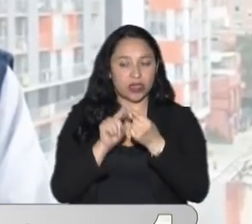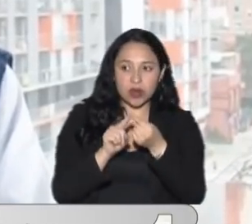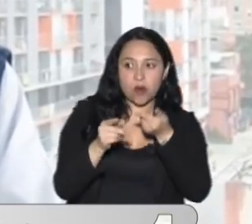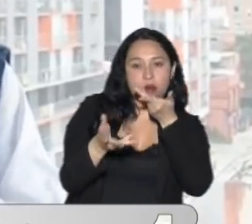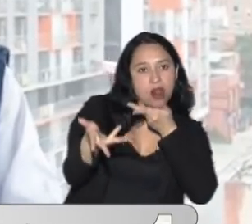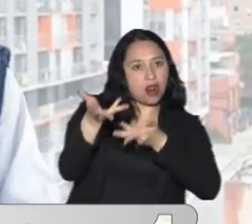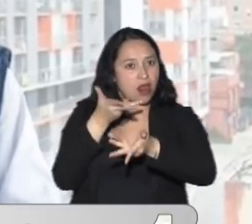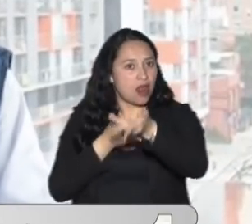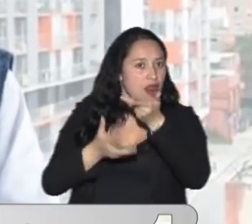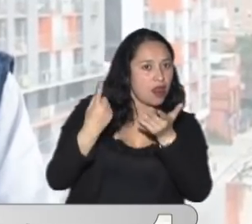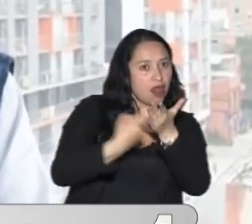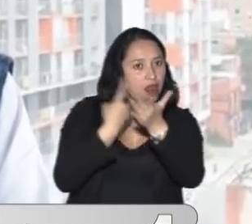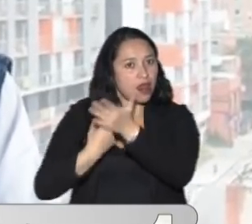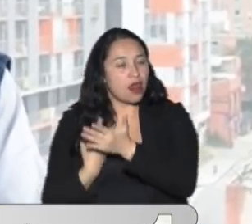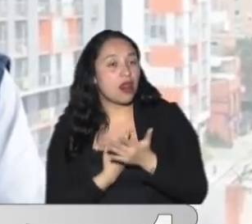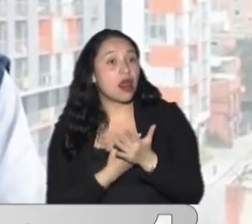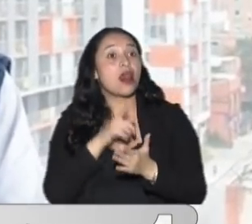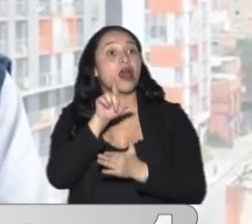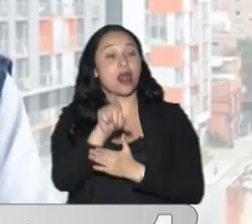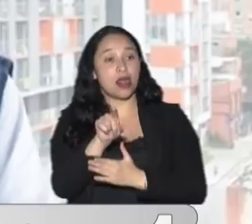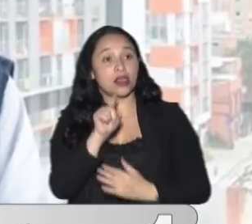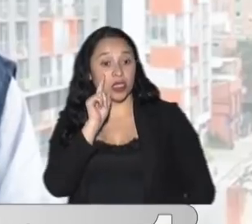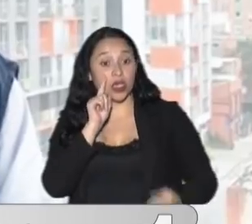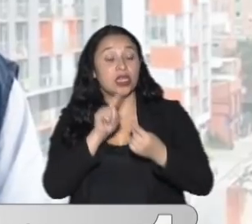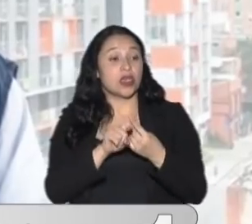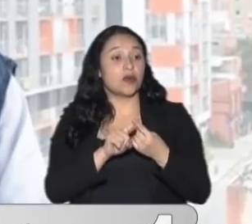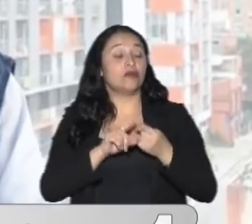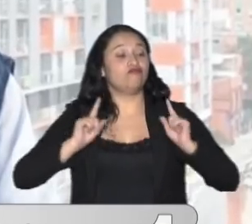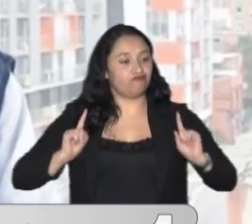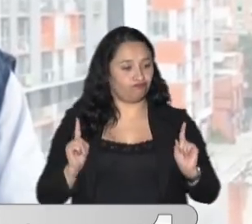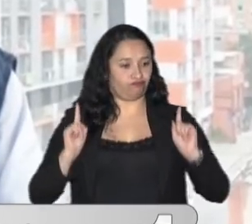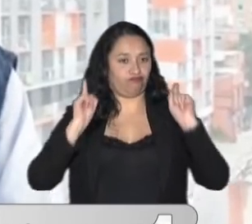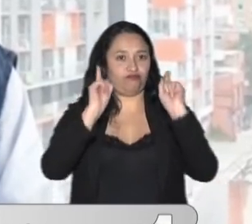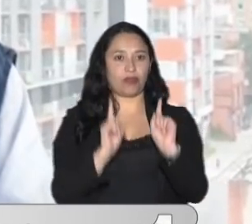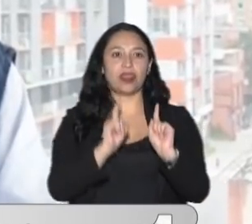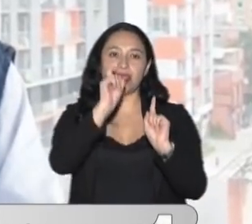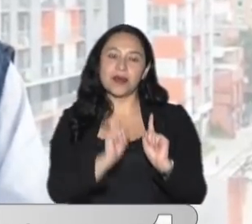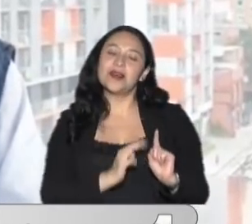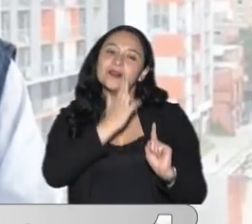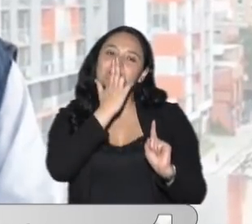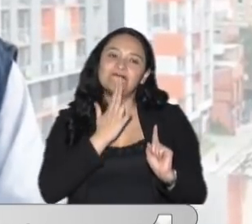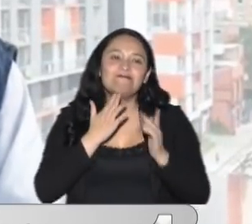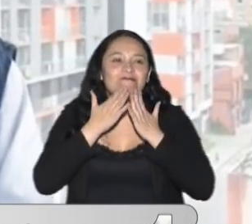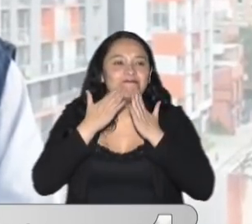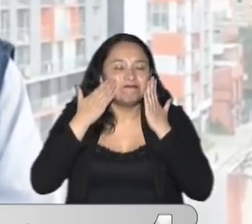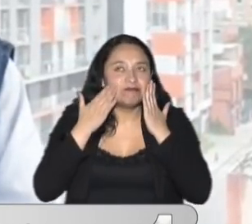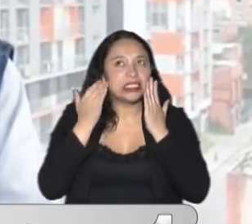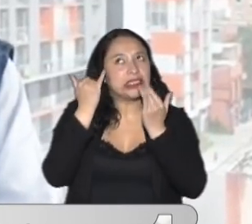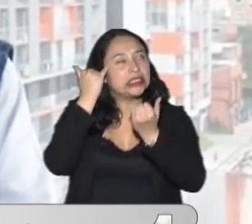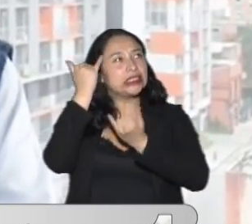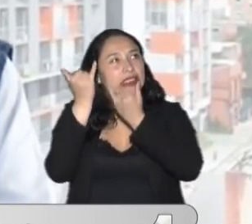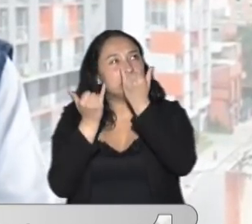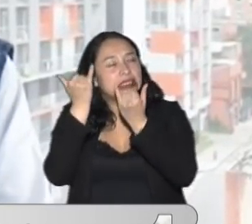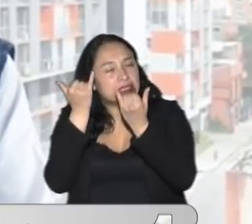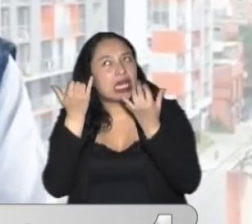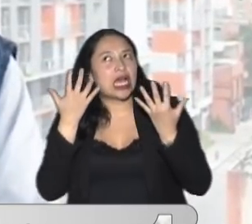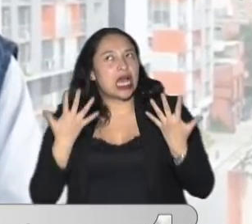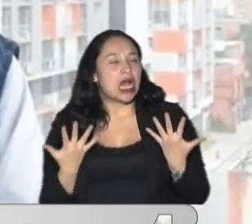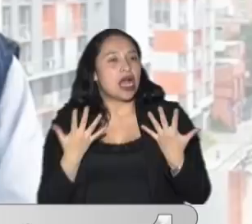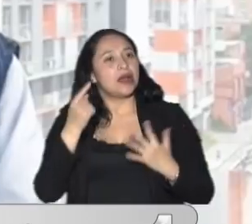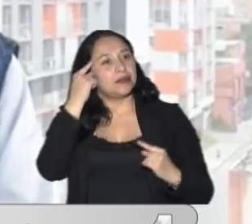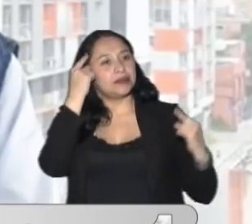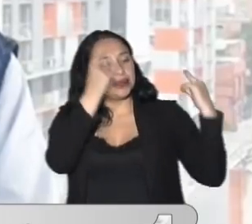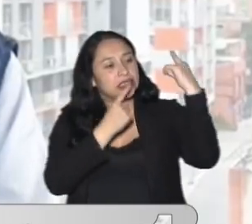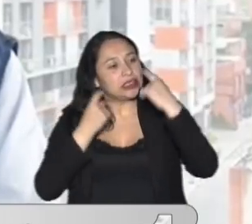aproximaciones. Con este propósito, las partes deben actuar con generosidad y creatividad, pensando en los más